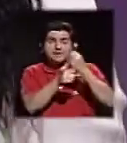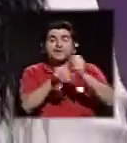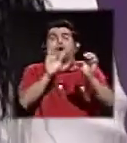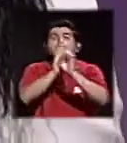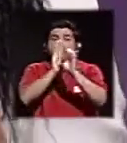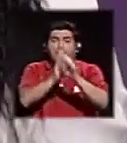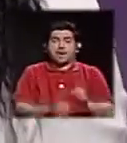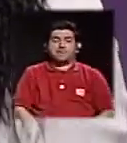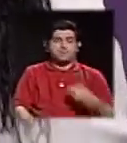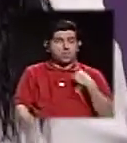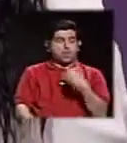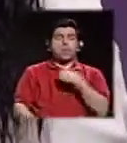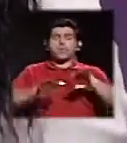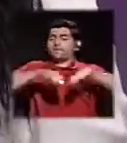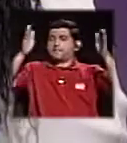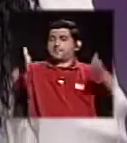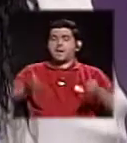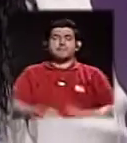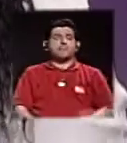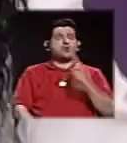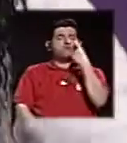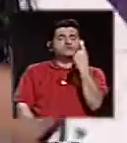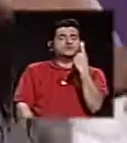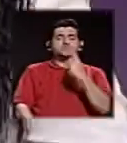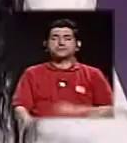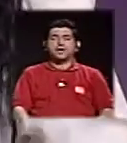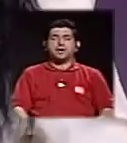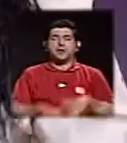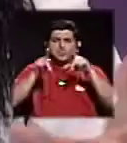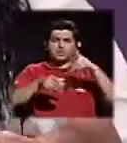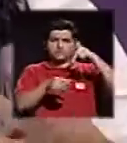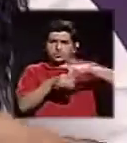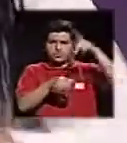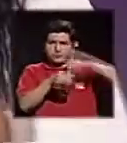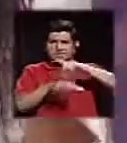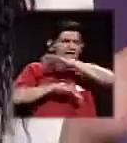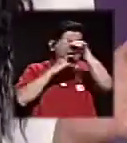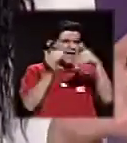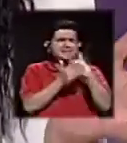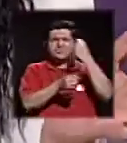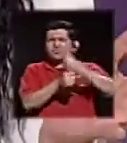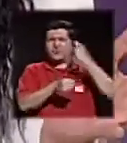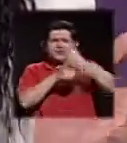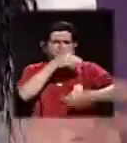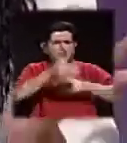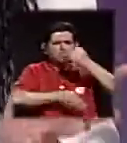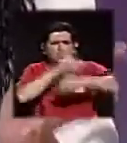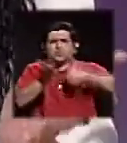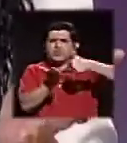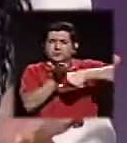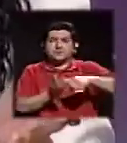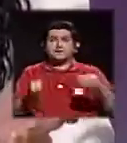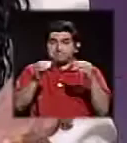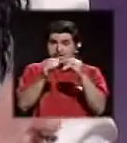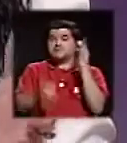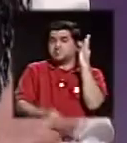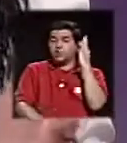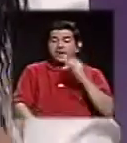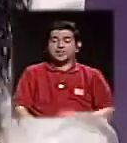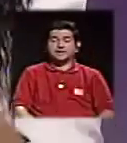como miembro de mesa como fiscales las que están participando en todas las tareas electorales son malas mujeres